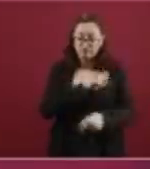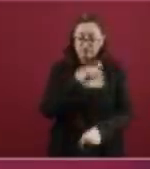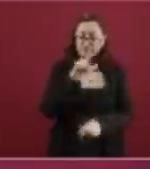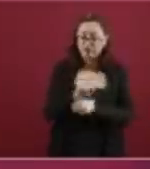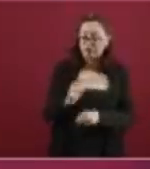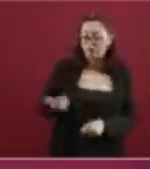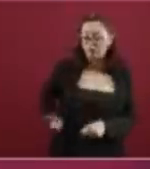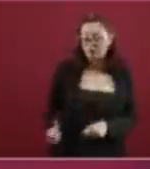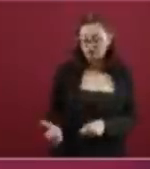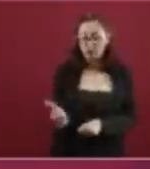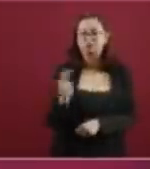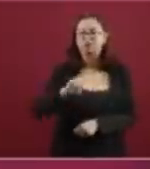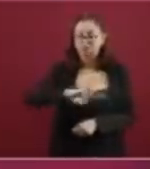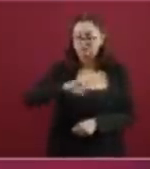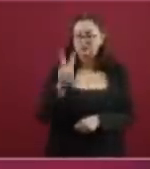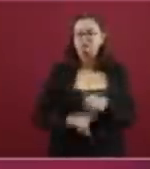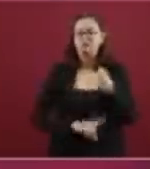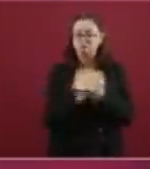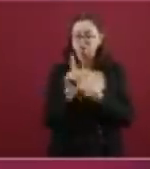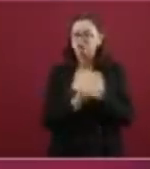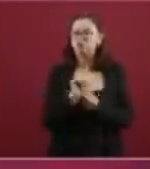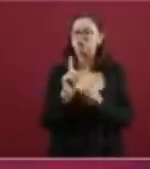problemas, en efecto.